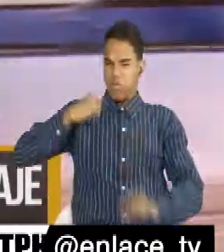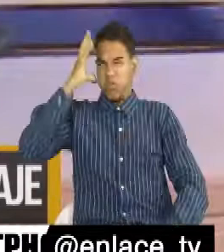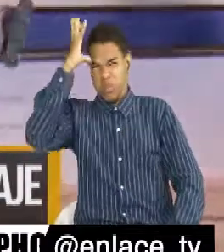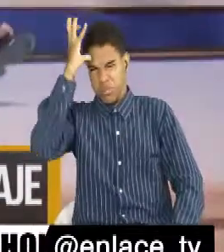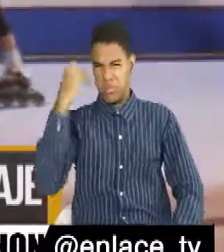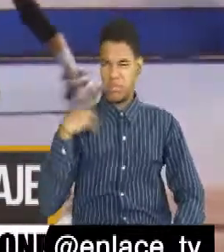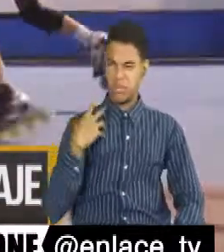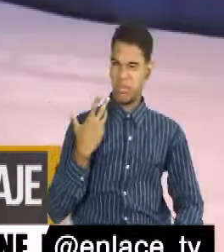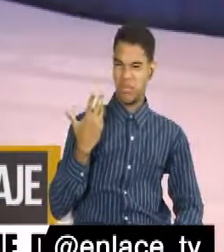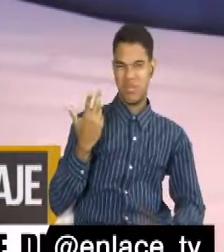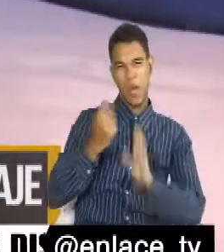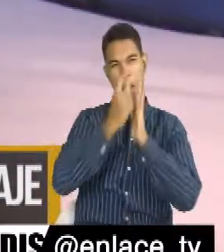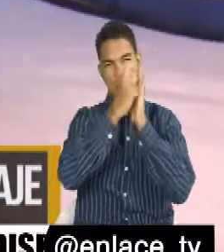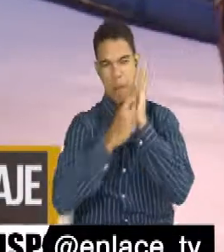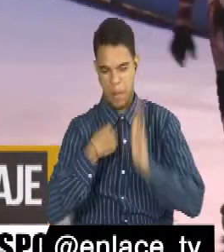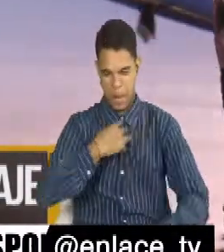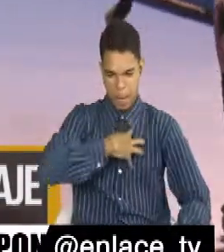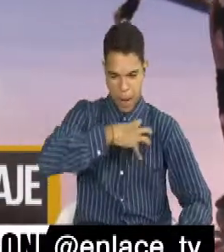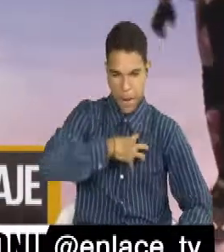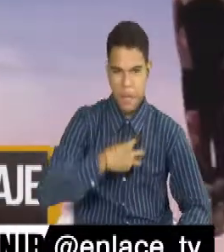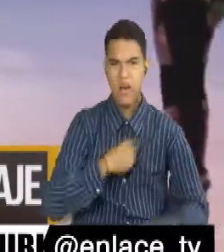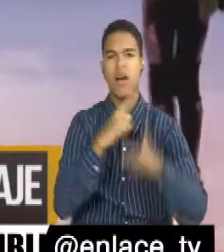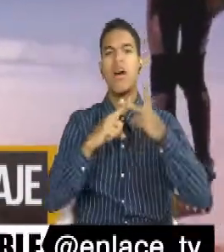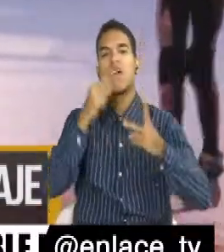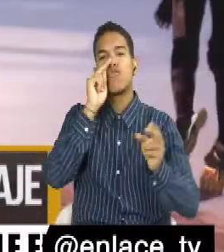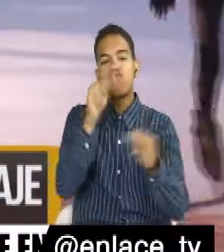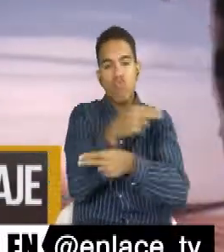por el acompañamiento que hago con los niños,